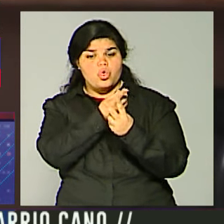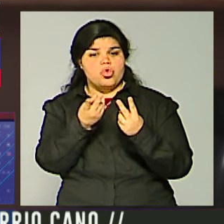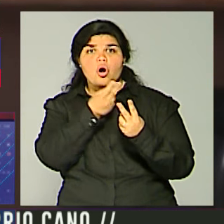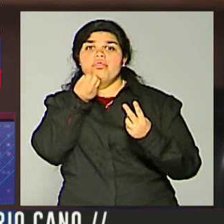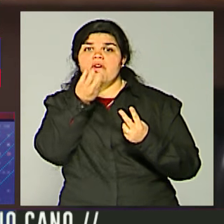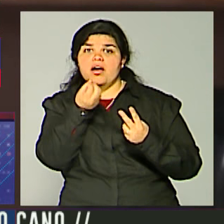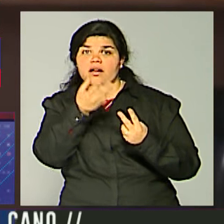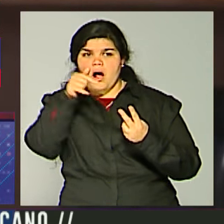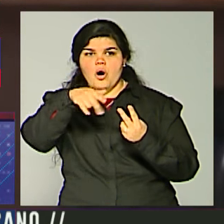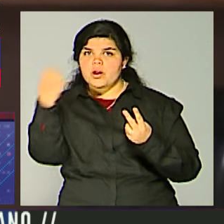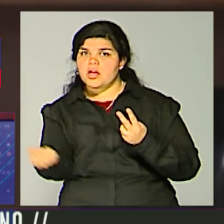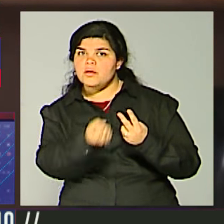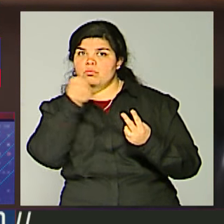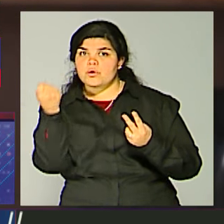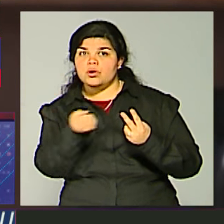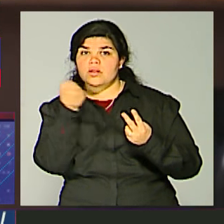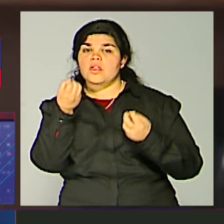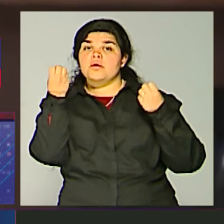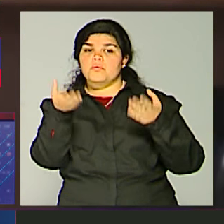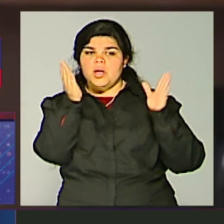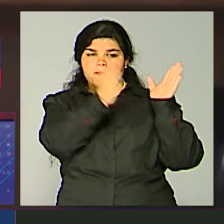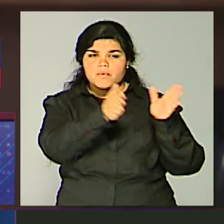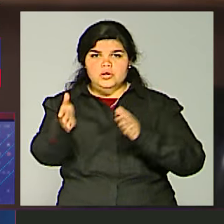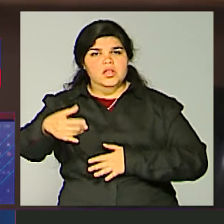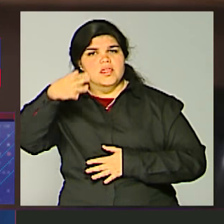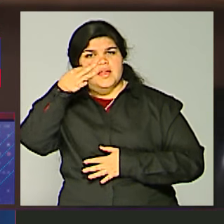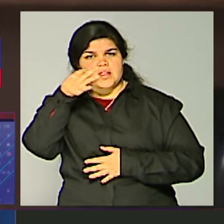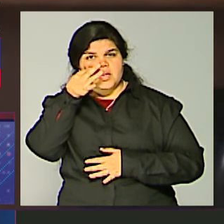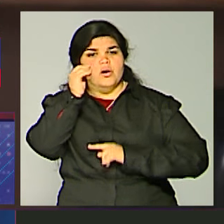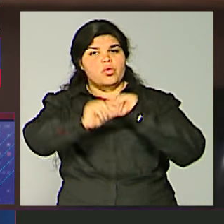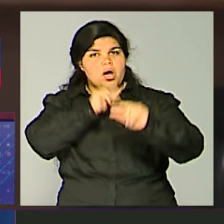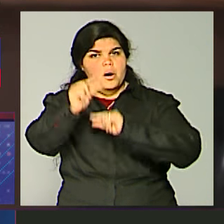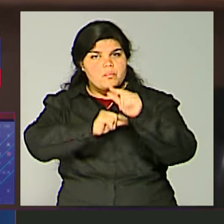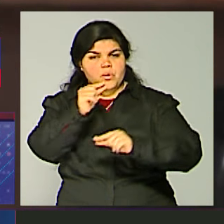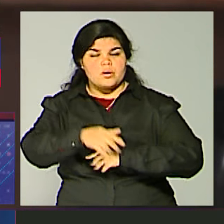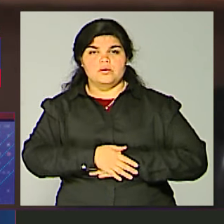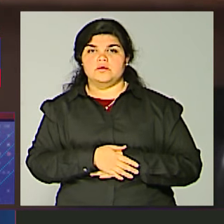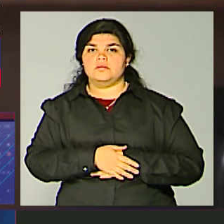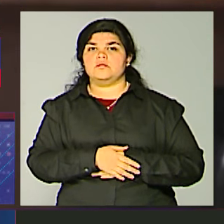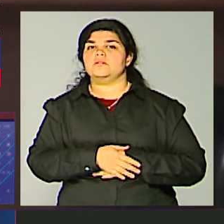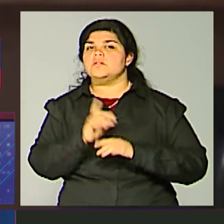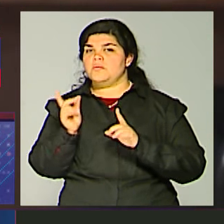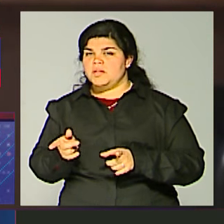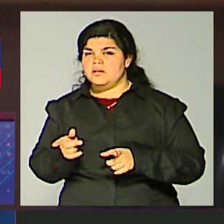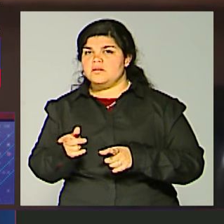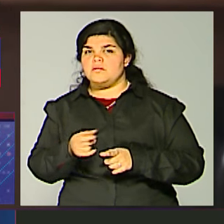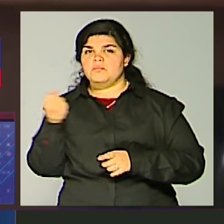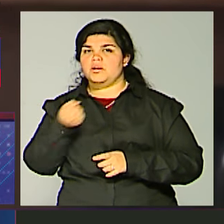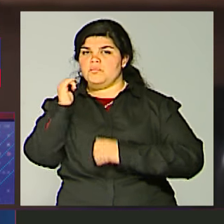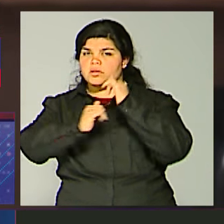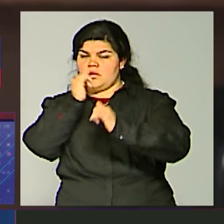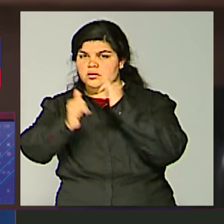claves en el proceso de testigos que se va llevando adelante. Por otra parte, también, quería para destacar de la